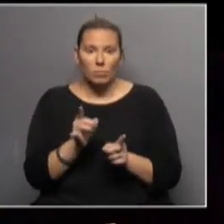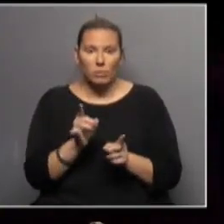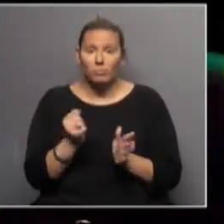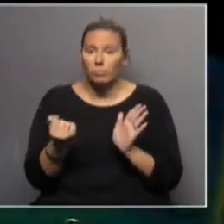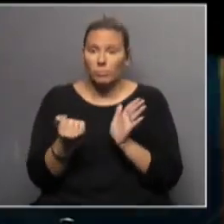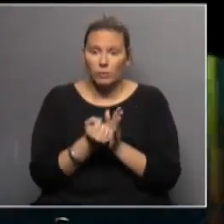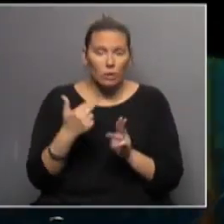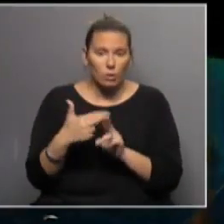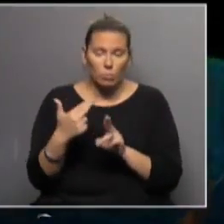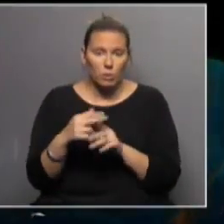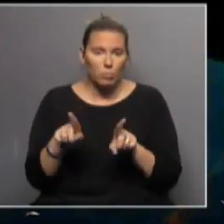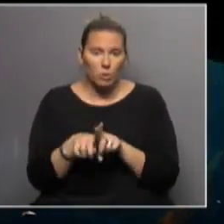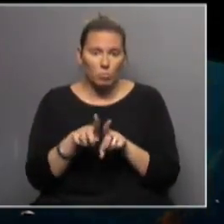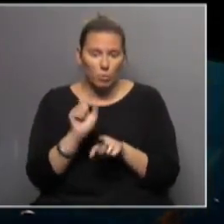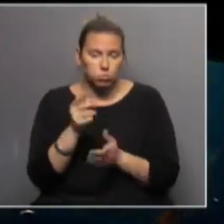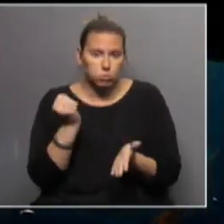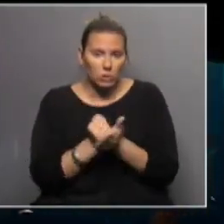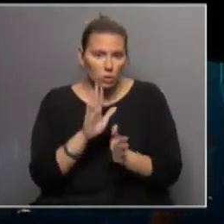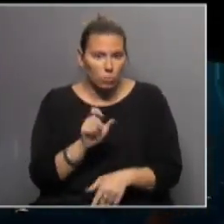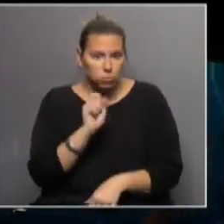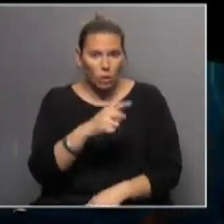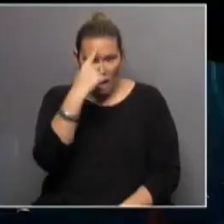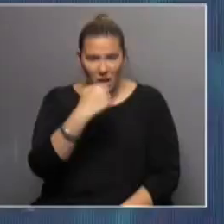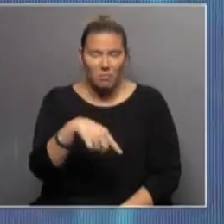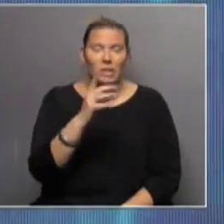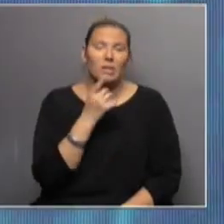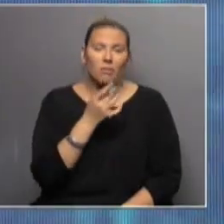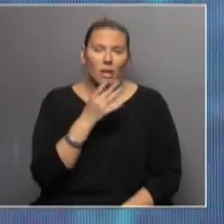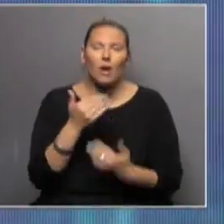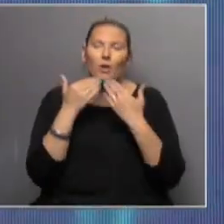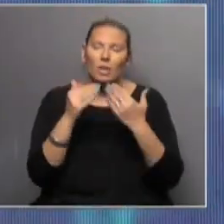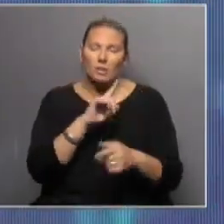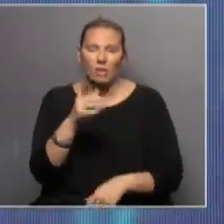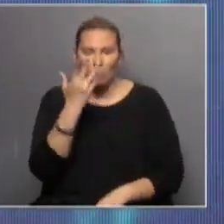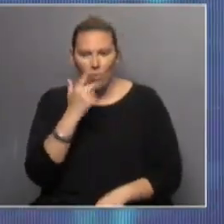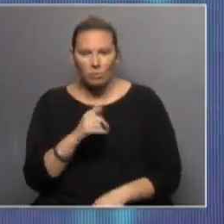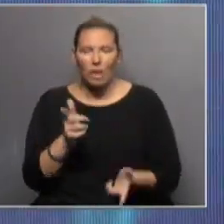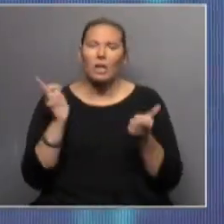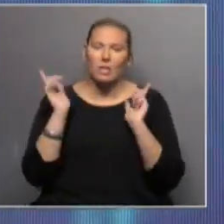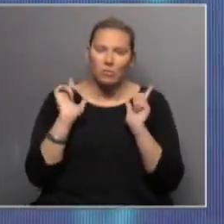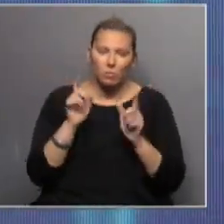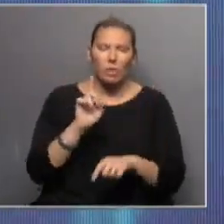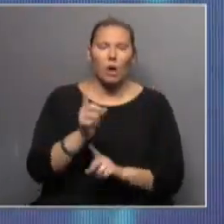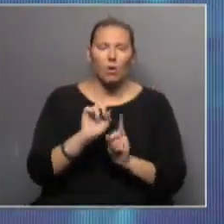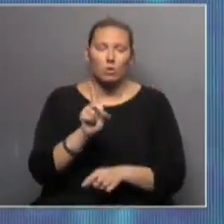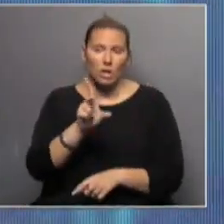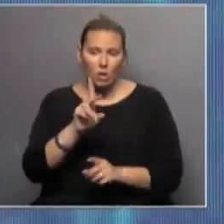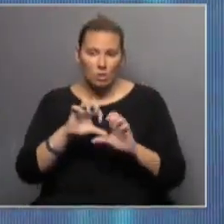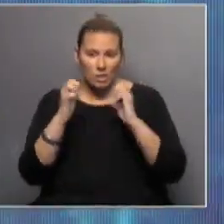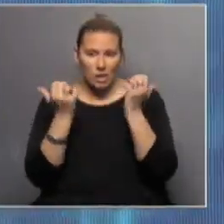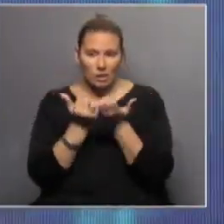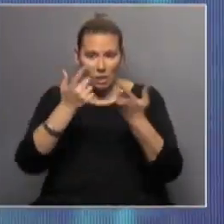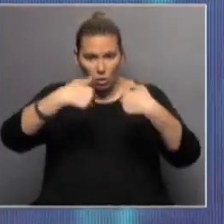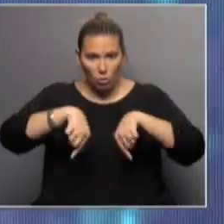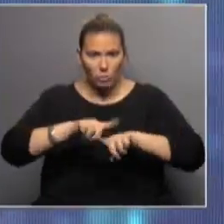sello, que se llama igual, el sello de ellos, sello propio, Elefante Blanco. Gracias, No Te Va a Gustar, y lo mejor, que disfruten mucho el 11 y el 12 en el estadio,